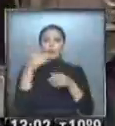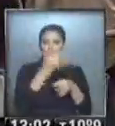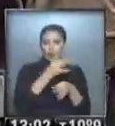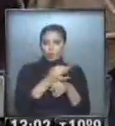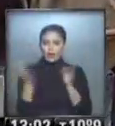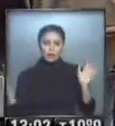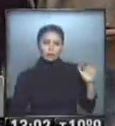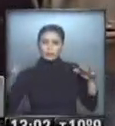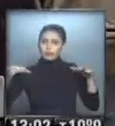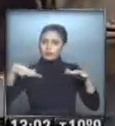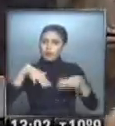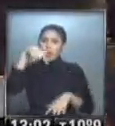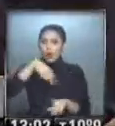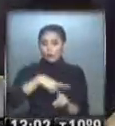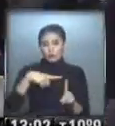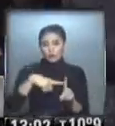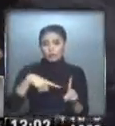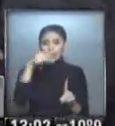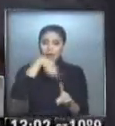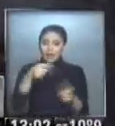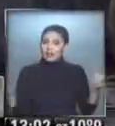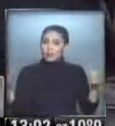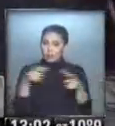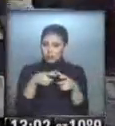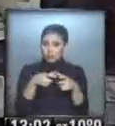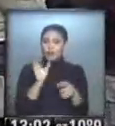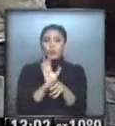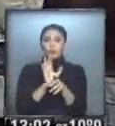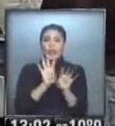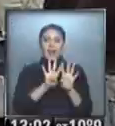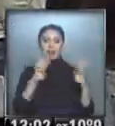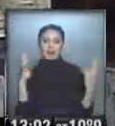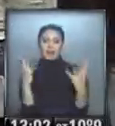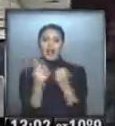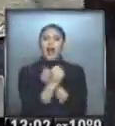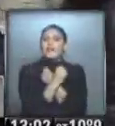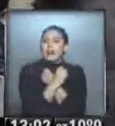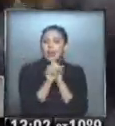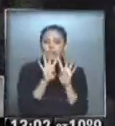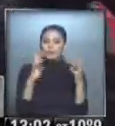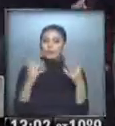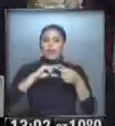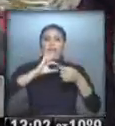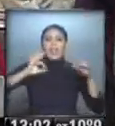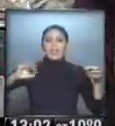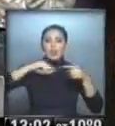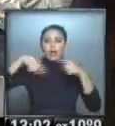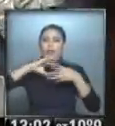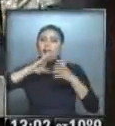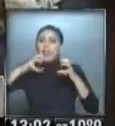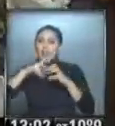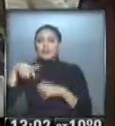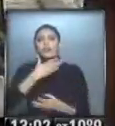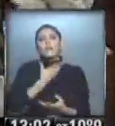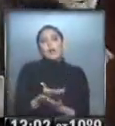está movilizando este mediodía y están haciendo un abrazo simbólico con hilos, con lana, para reclamar contención